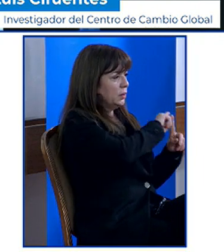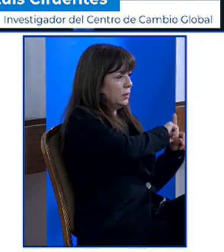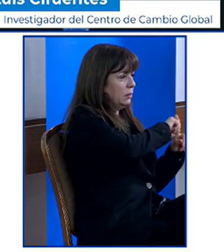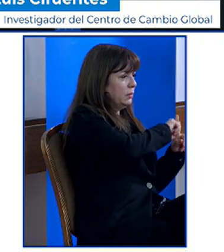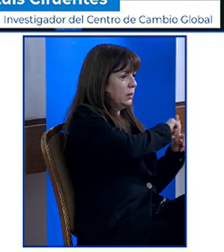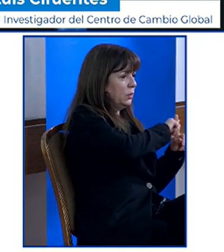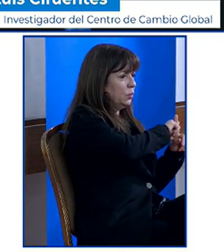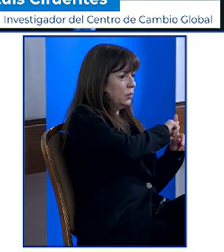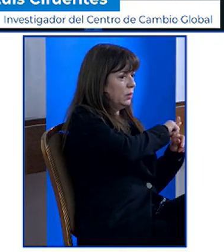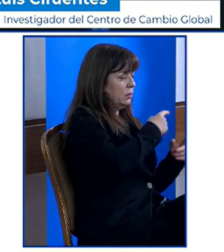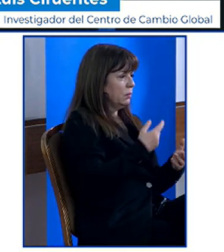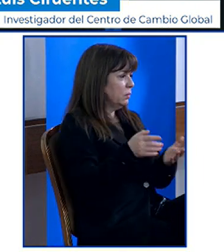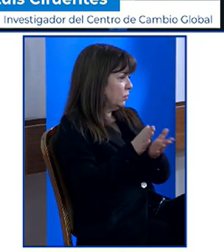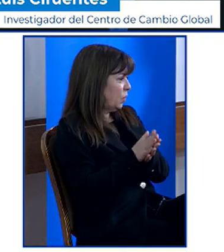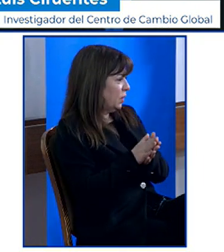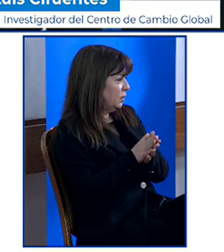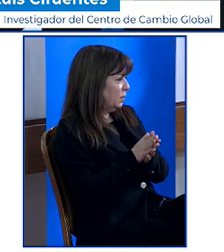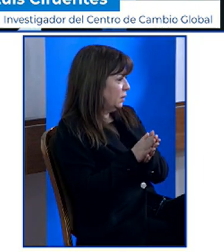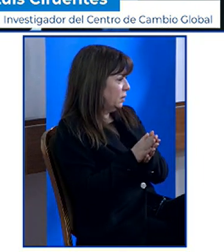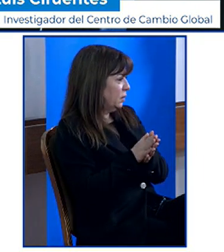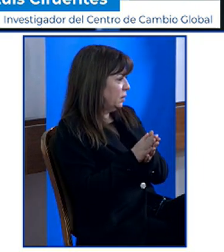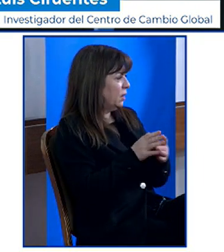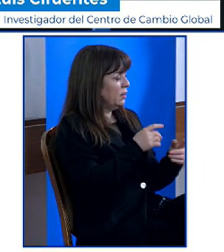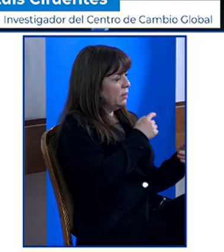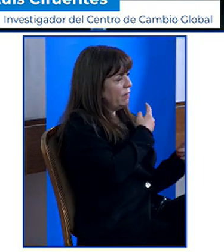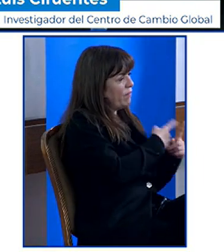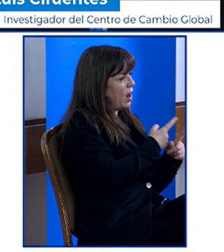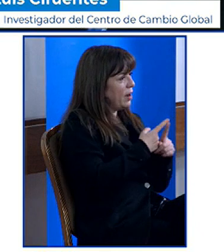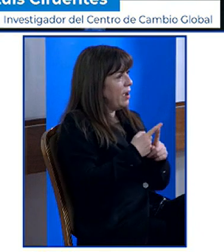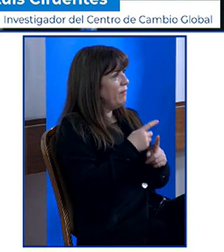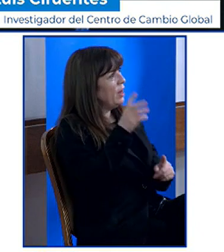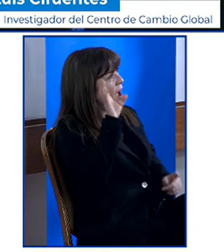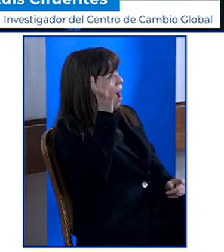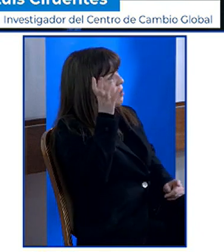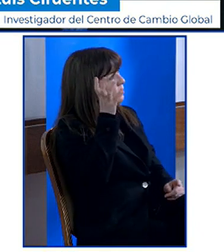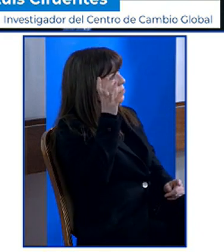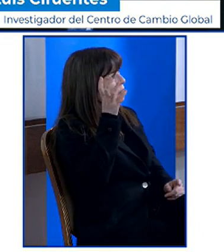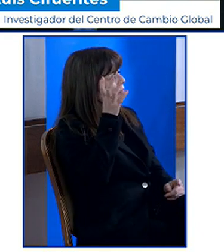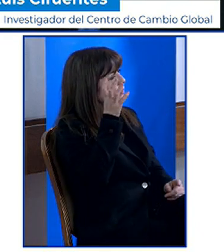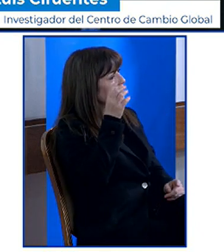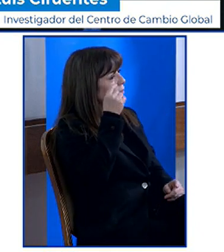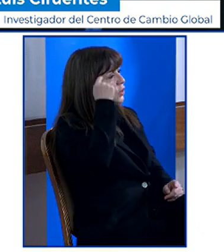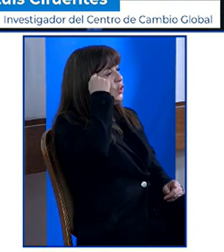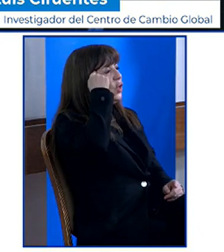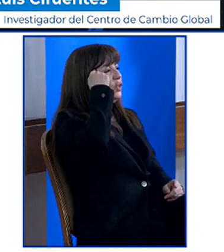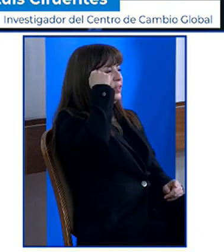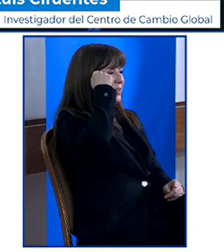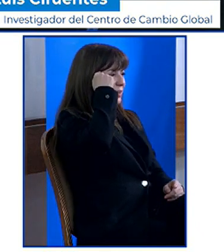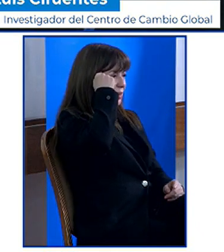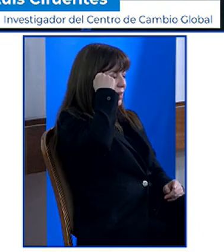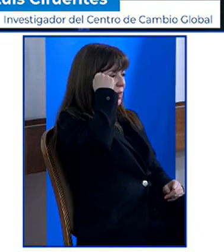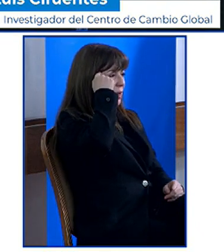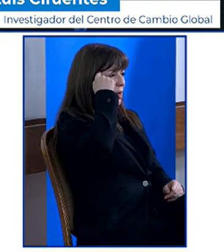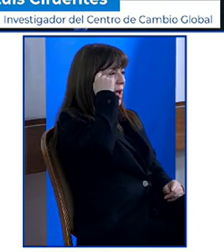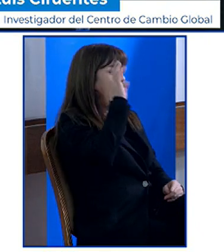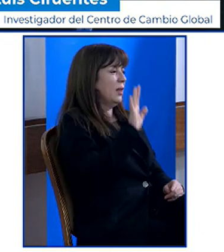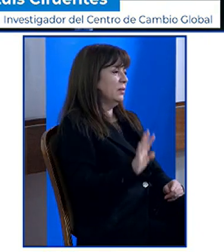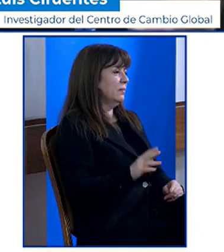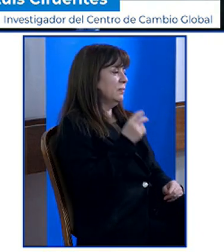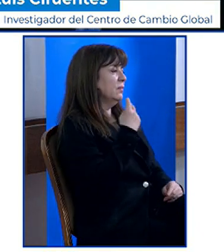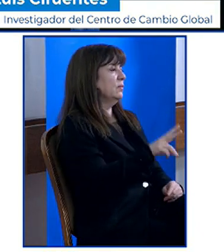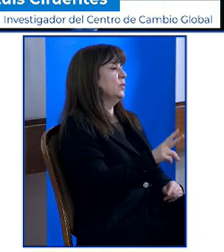las visitas médicas, las consultas con las variables ambientales, considerando las características propias de cada